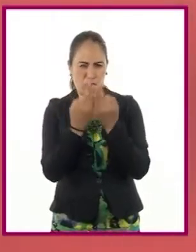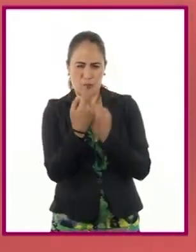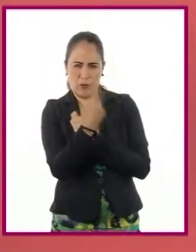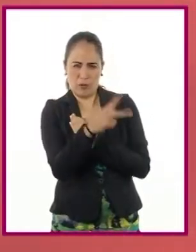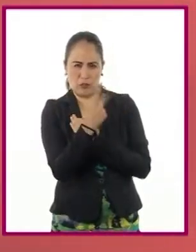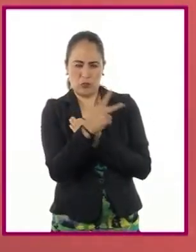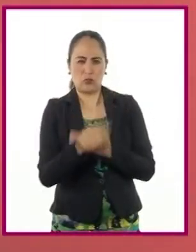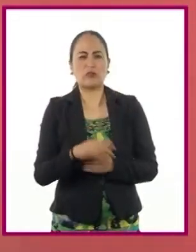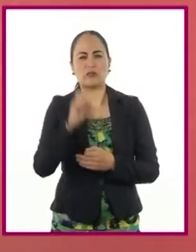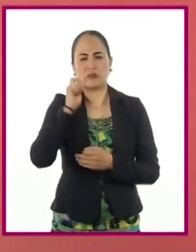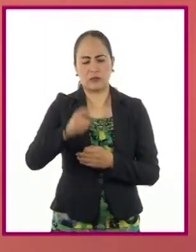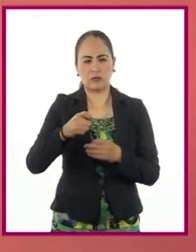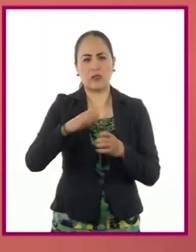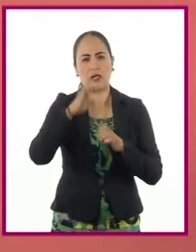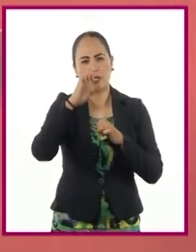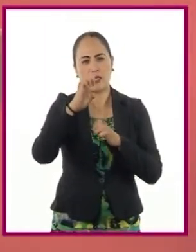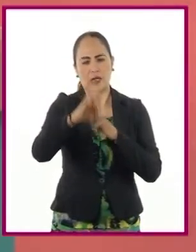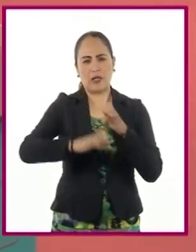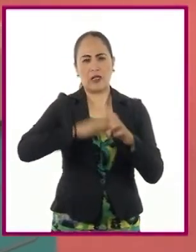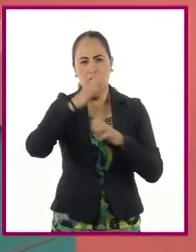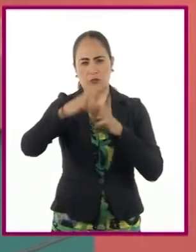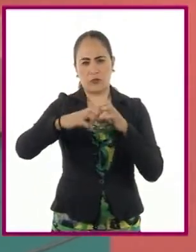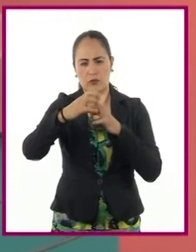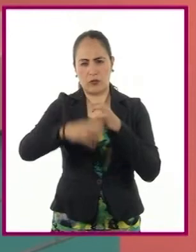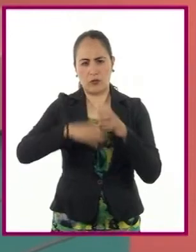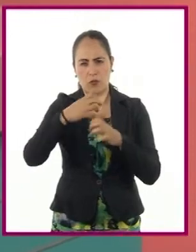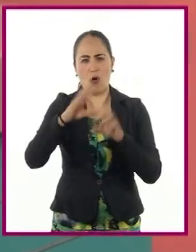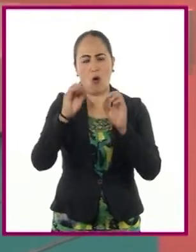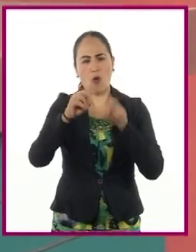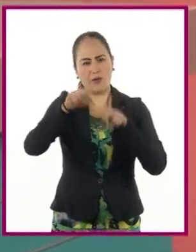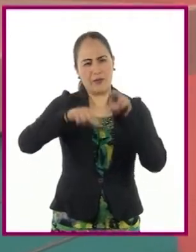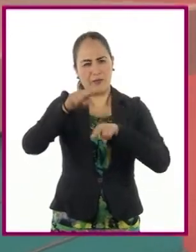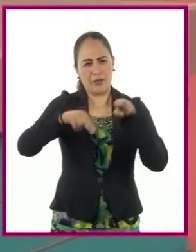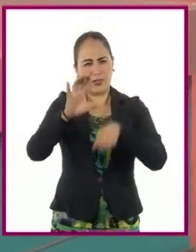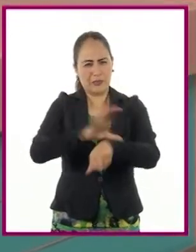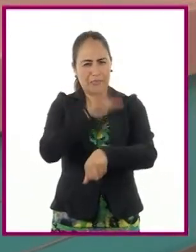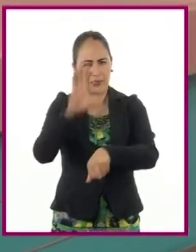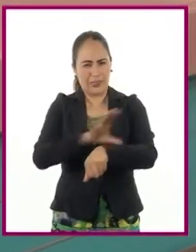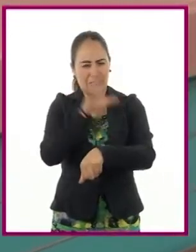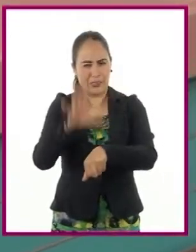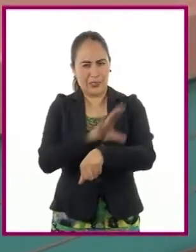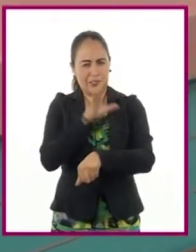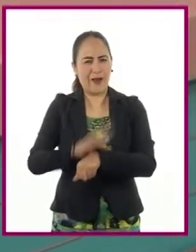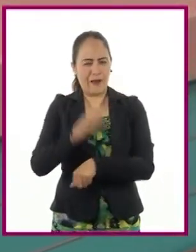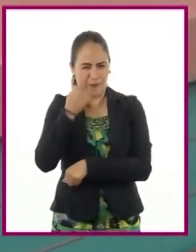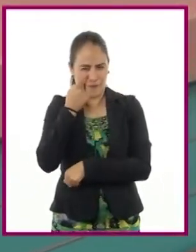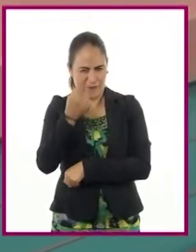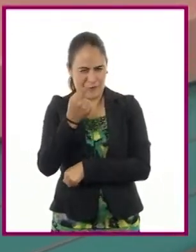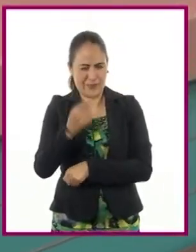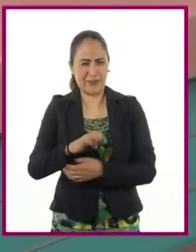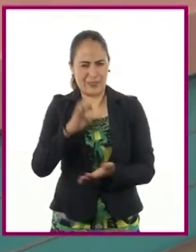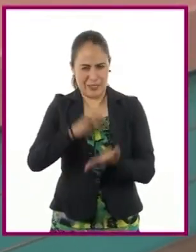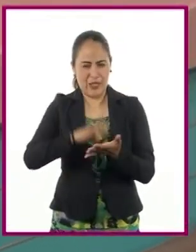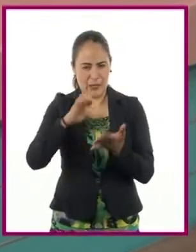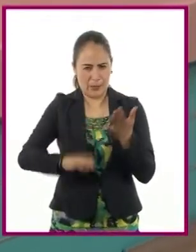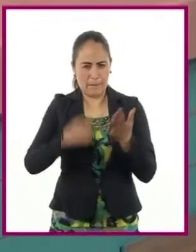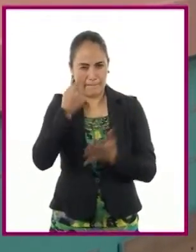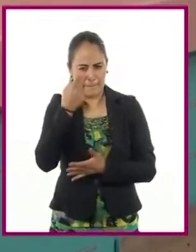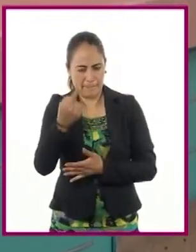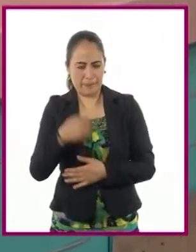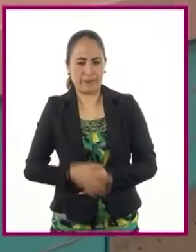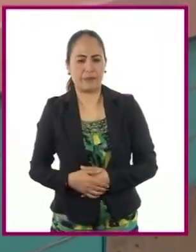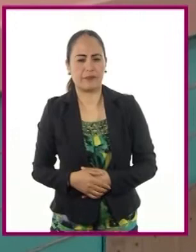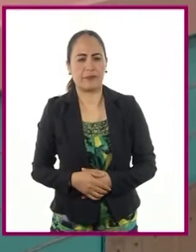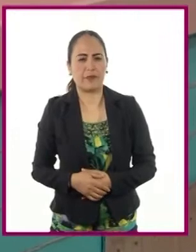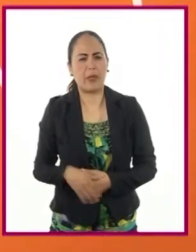los electrones se distribuyen en órbitas o niveles energéticos. Observen y analicen el siguiente ejemplo e imaginen